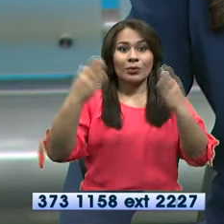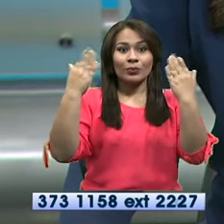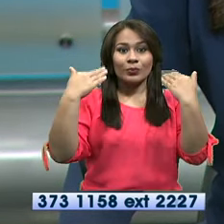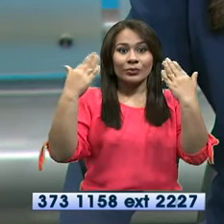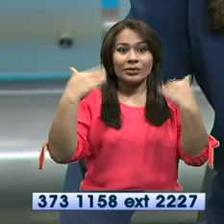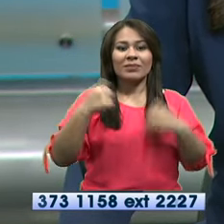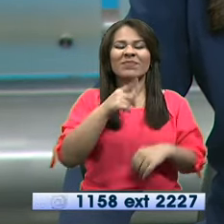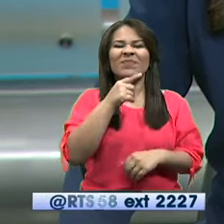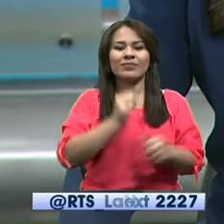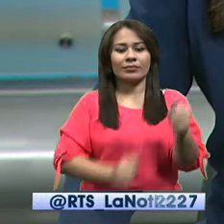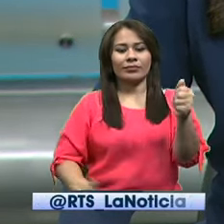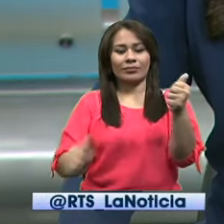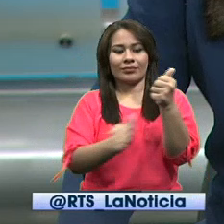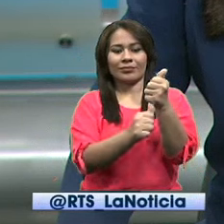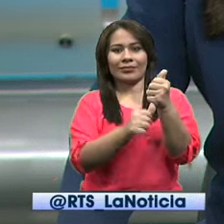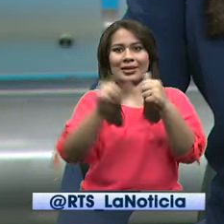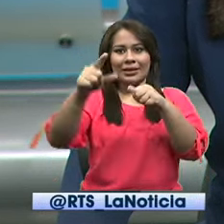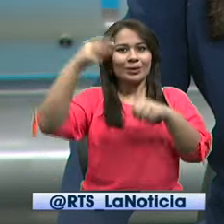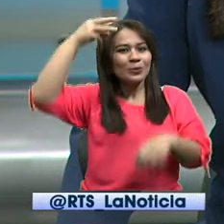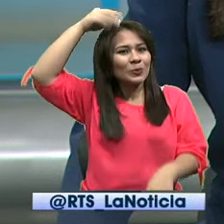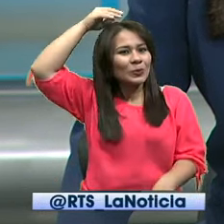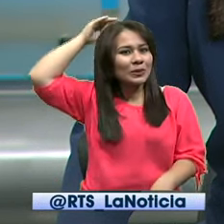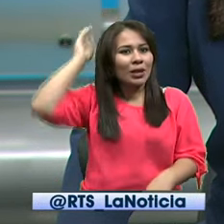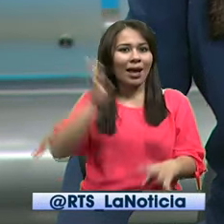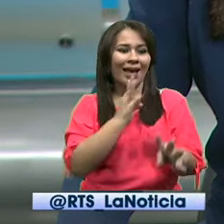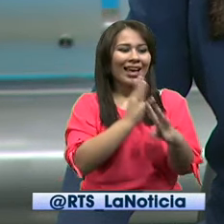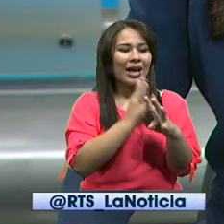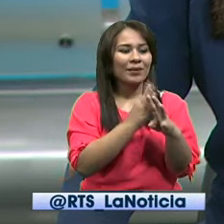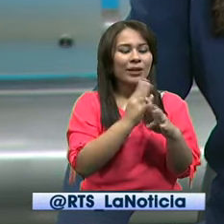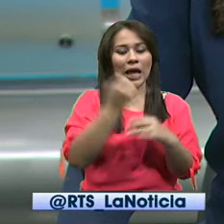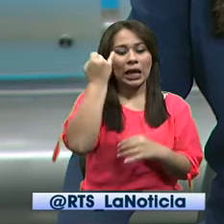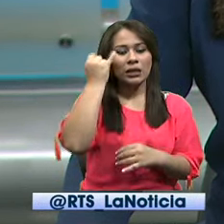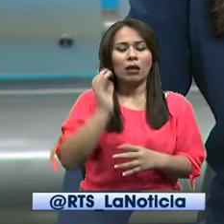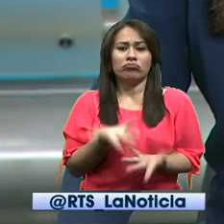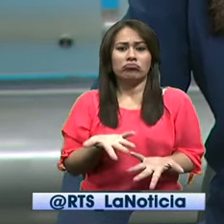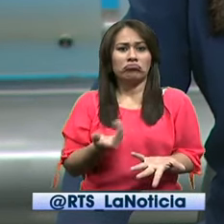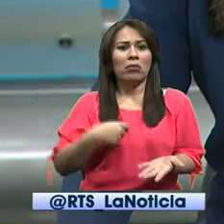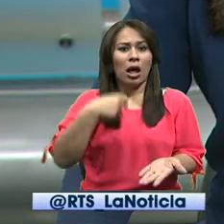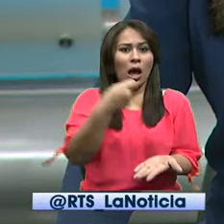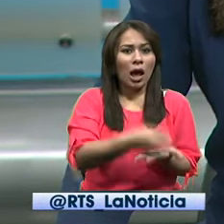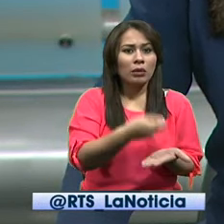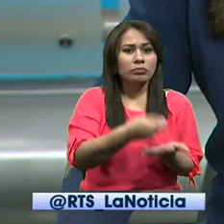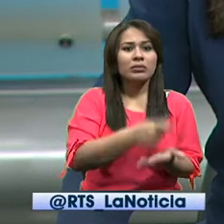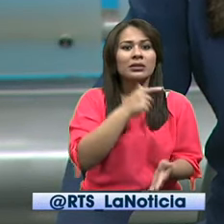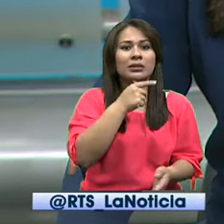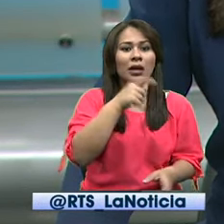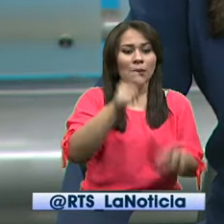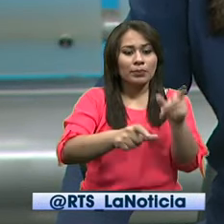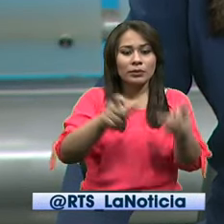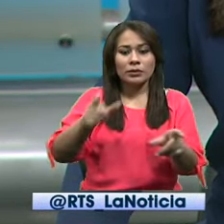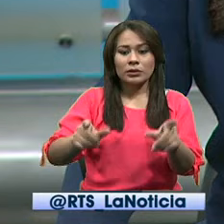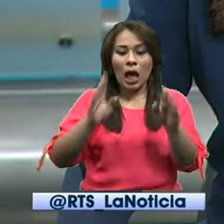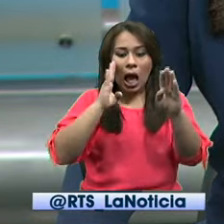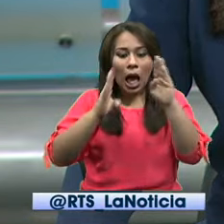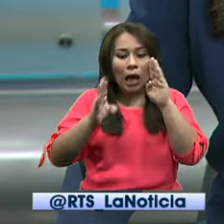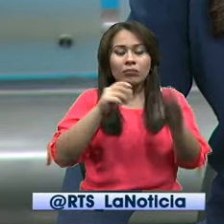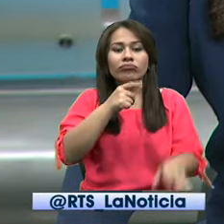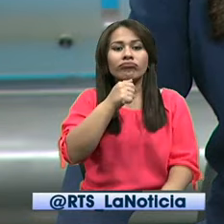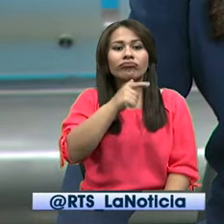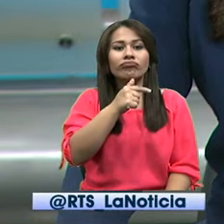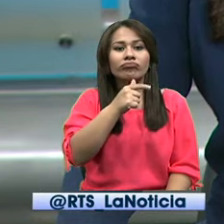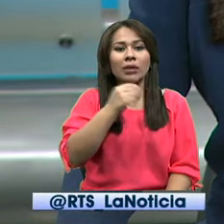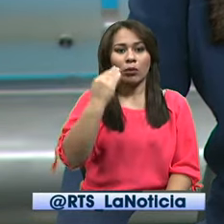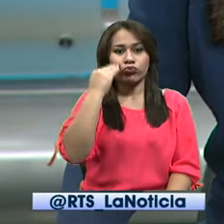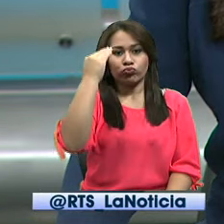de su binomio, Jorge Glass reafirmó su propuesta de crear una pensión y un seguro que garantice la atención a los adultos mayores que